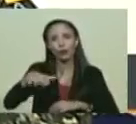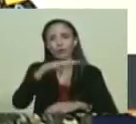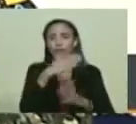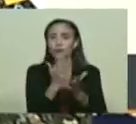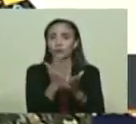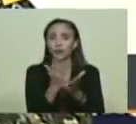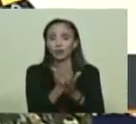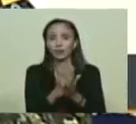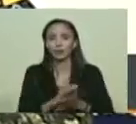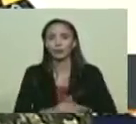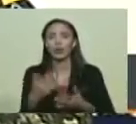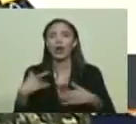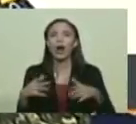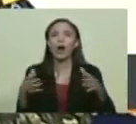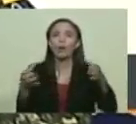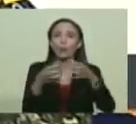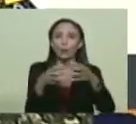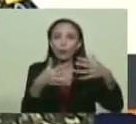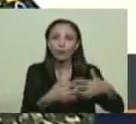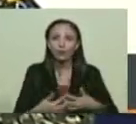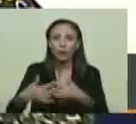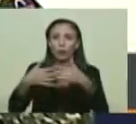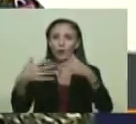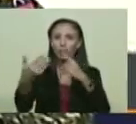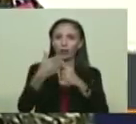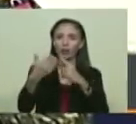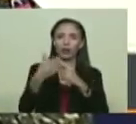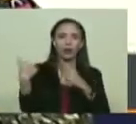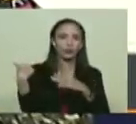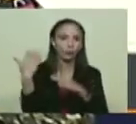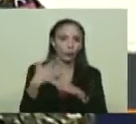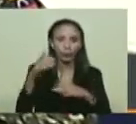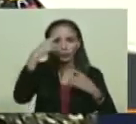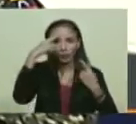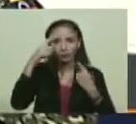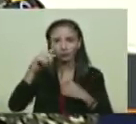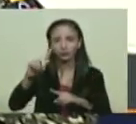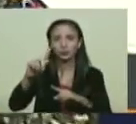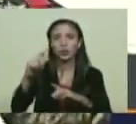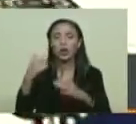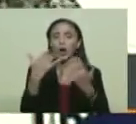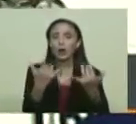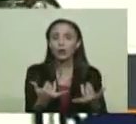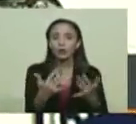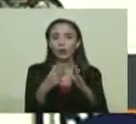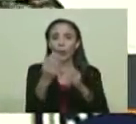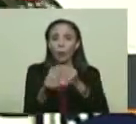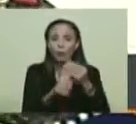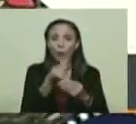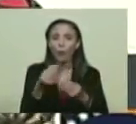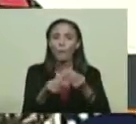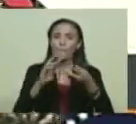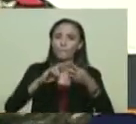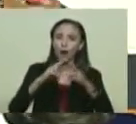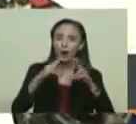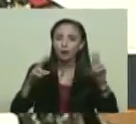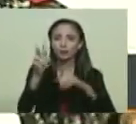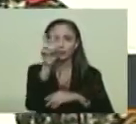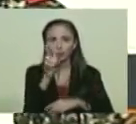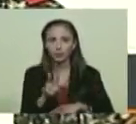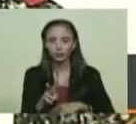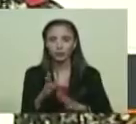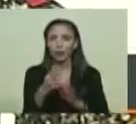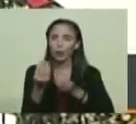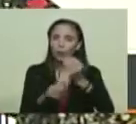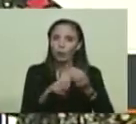la defensa antiimperialista de la soberanía y la paz de Venezuela, que es el concepto de la doctrina